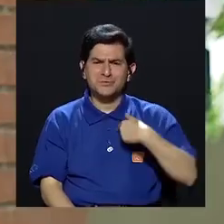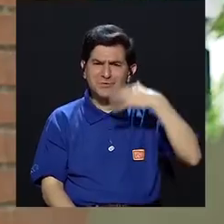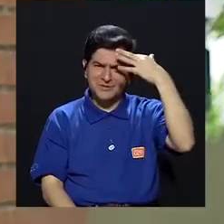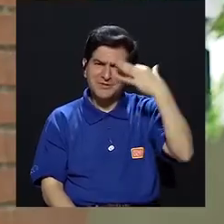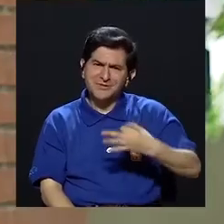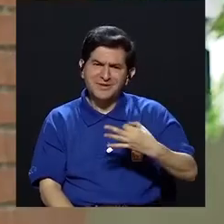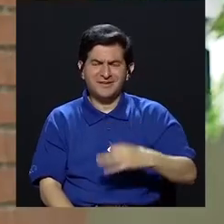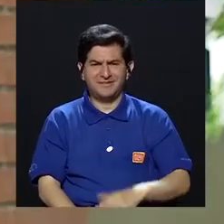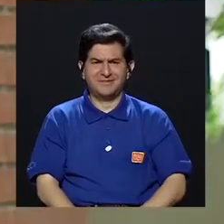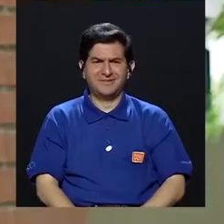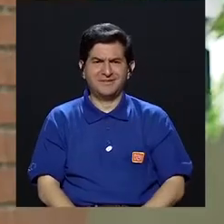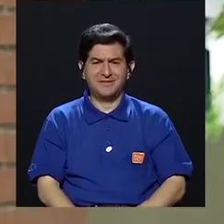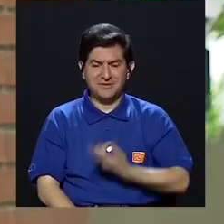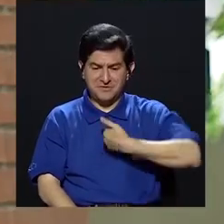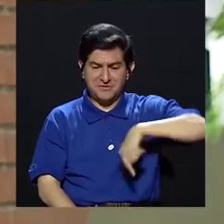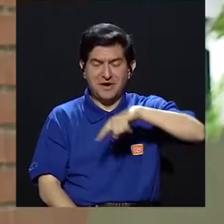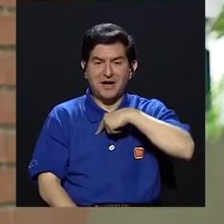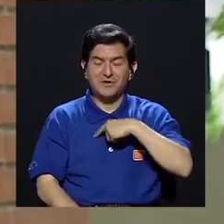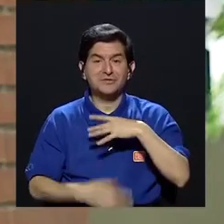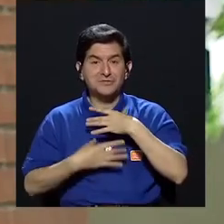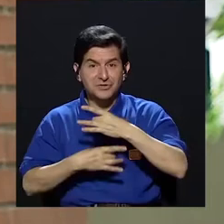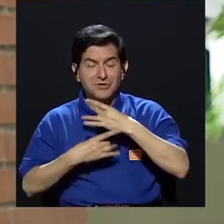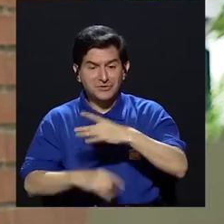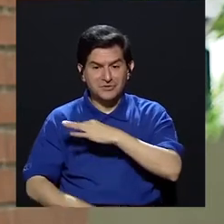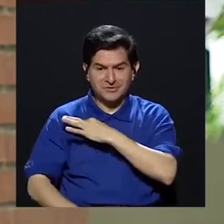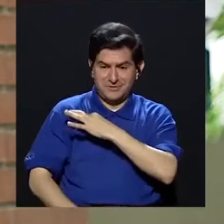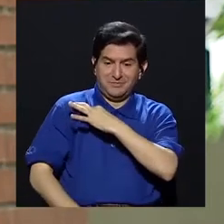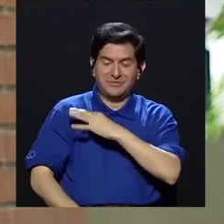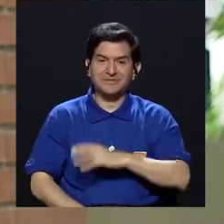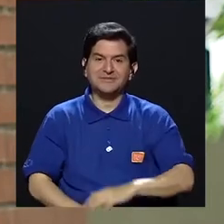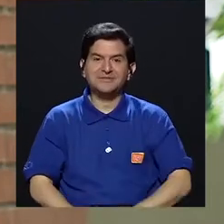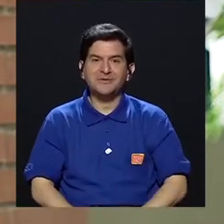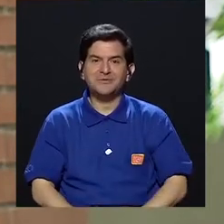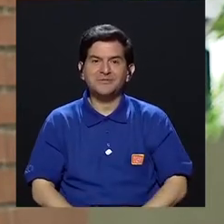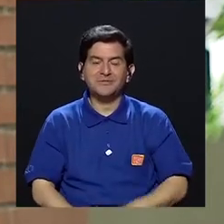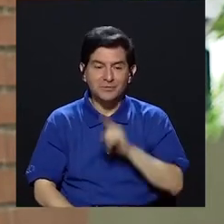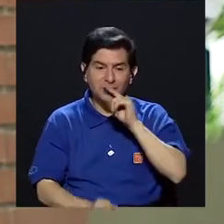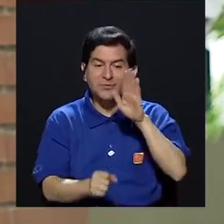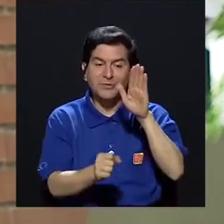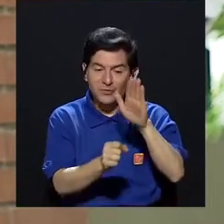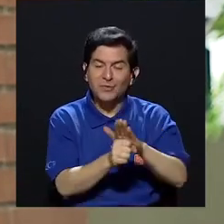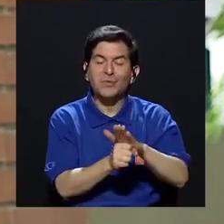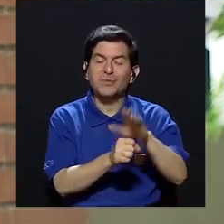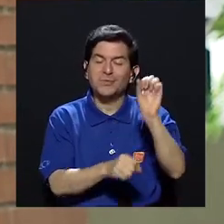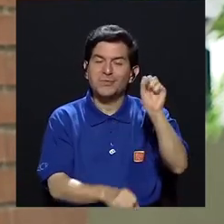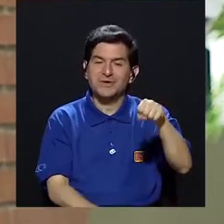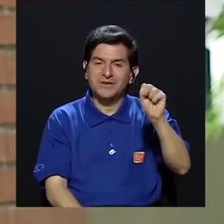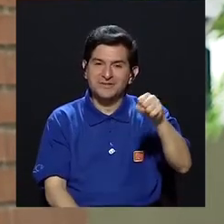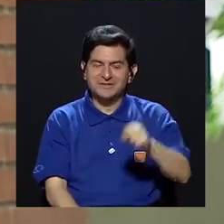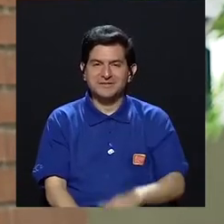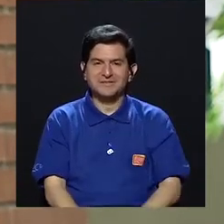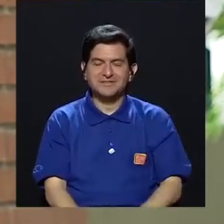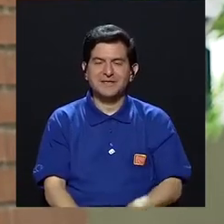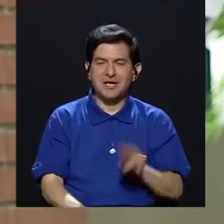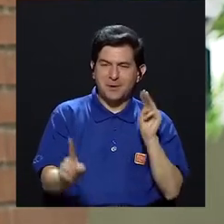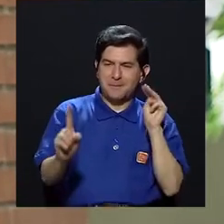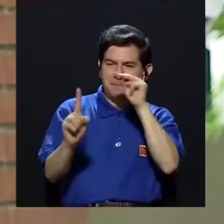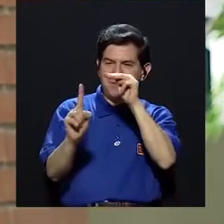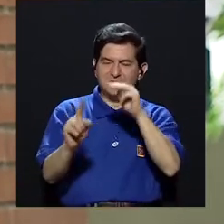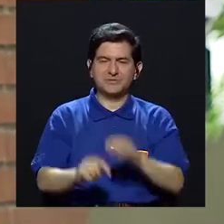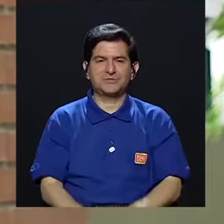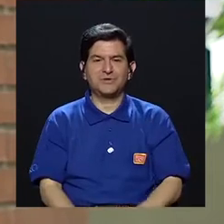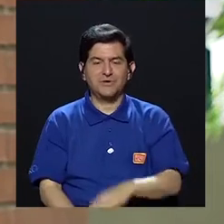yo creo que a nosotros nos llamó la atención la invitación porque se ajusta con nuestra